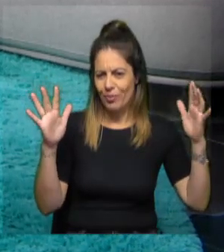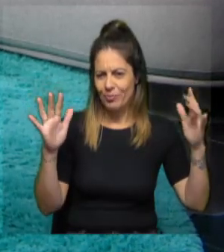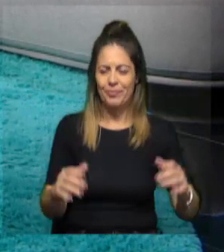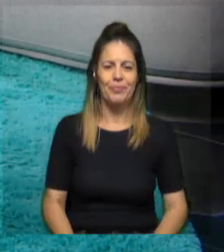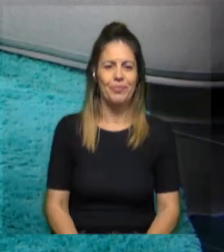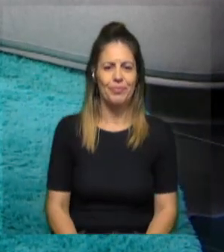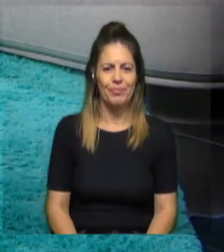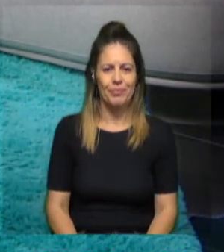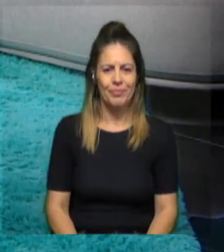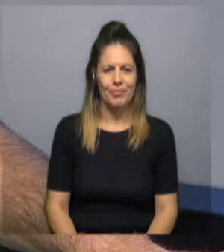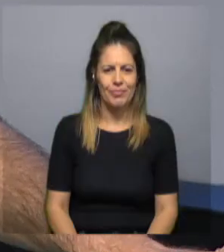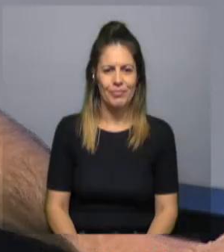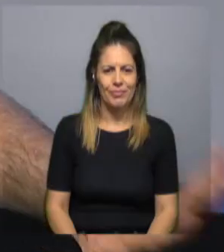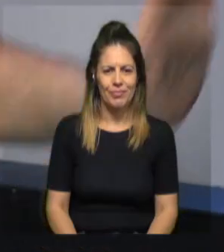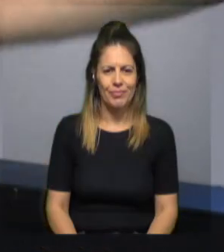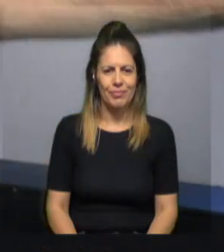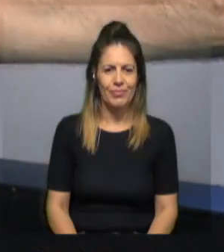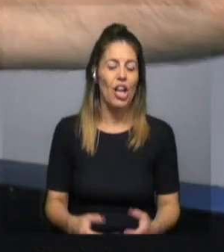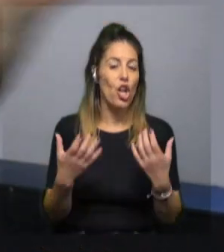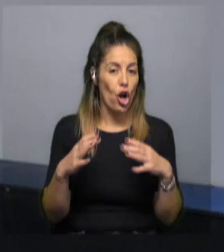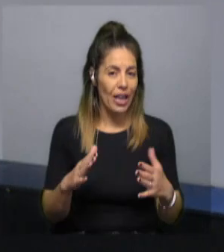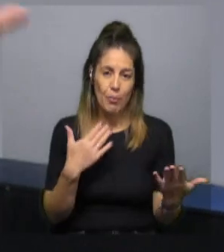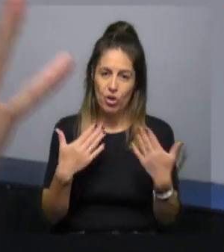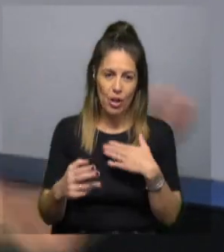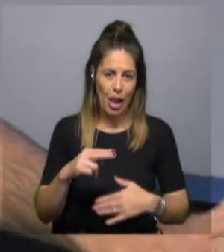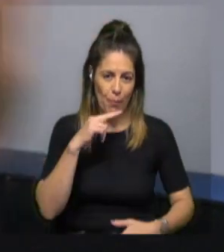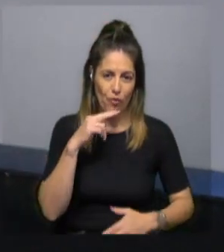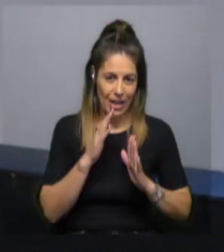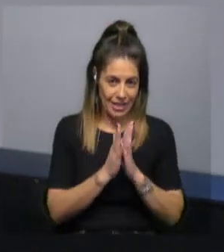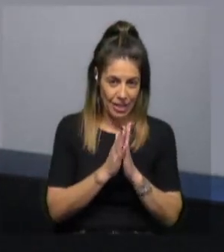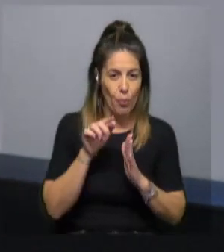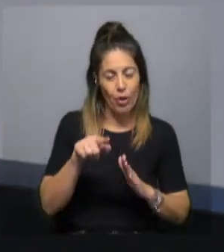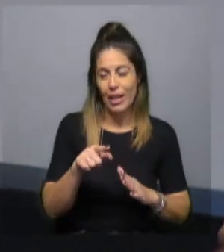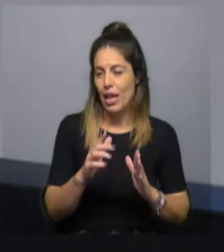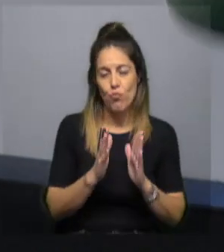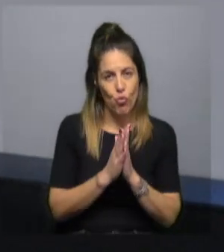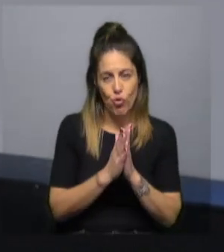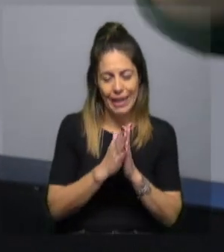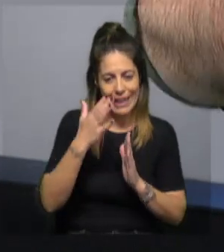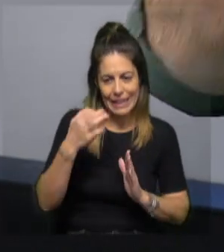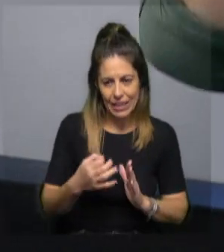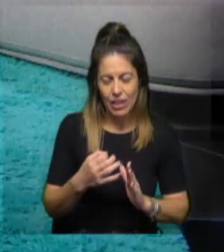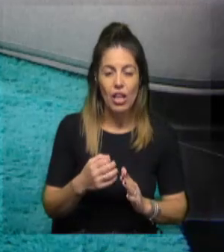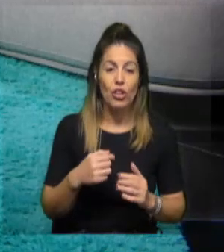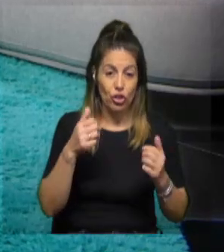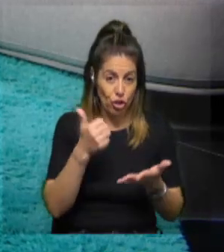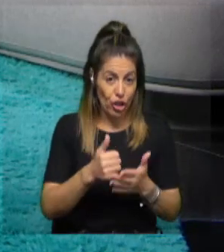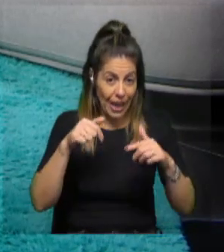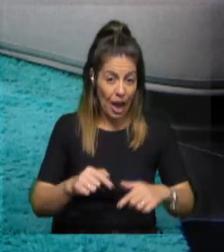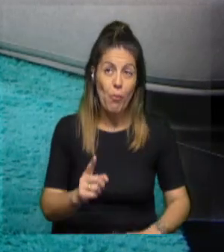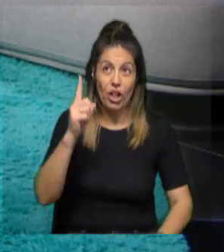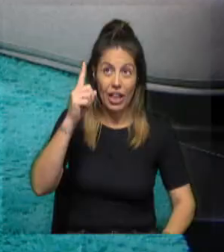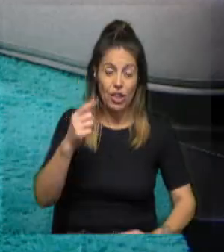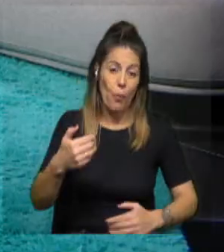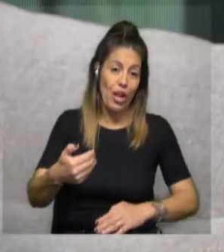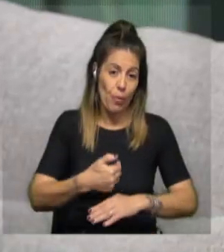Fuerte el aplauso. Si no era por Viernes Santo que queremos hablar, quédate tranquilo porque él es muy religioso. Sí, pero sí. No, estoy acá porque Dios me lo pidió, pero en realidad no